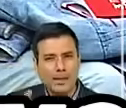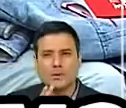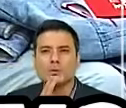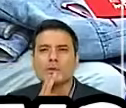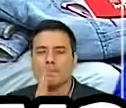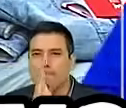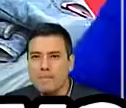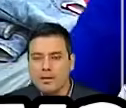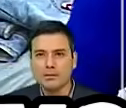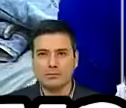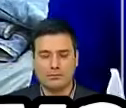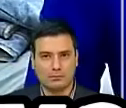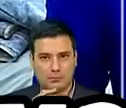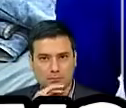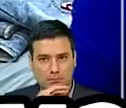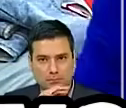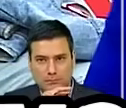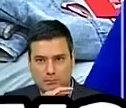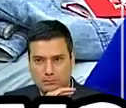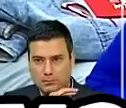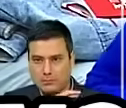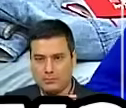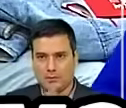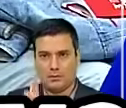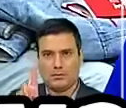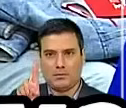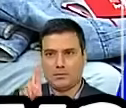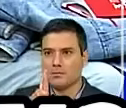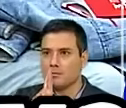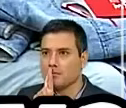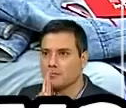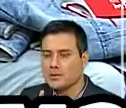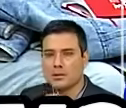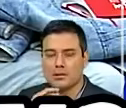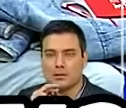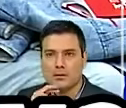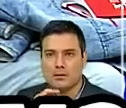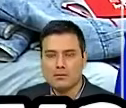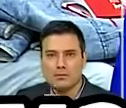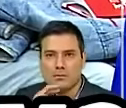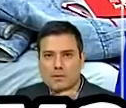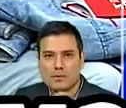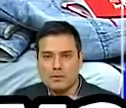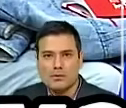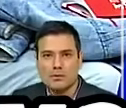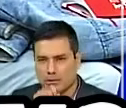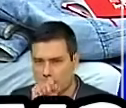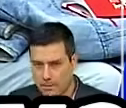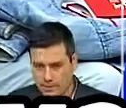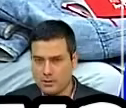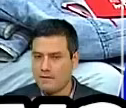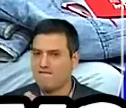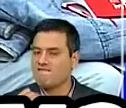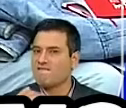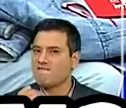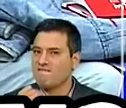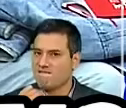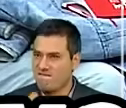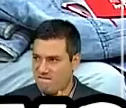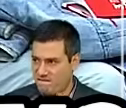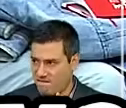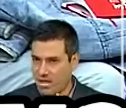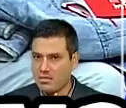han respondido tan rápido a Berta Xochitl Gálvez Ruiz y no sean tan eficientes también para pararle en el